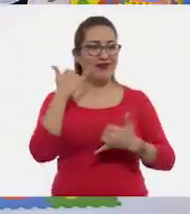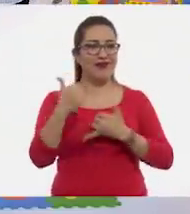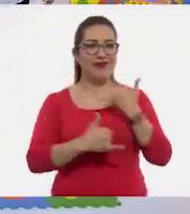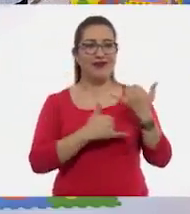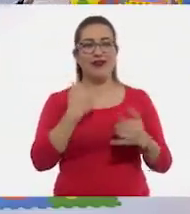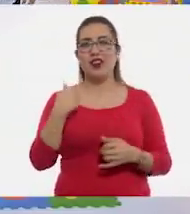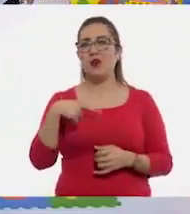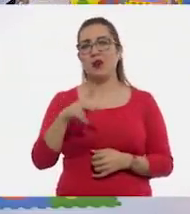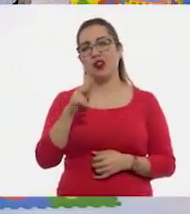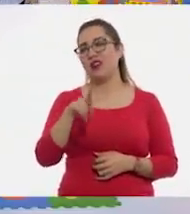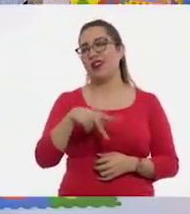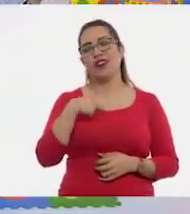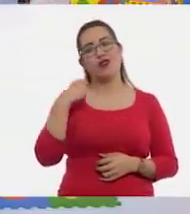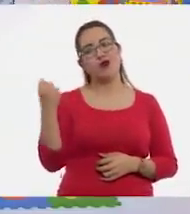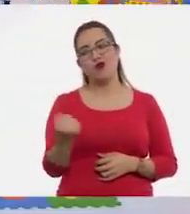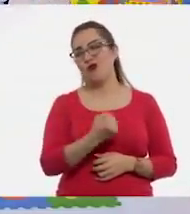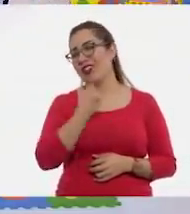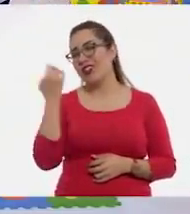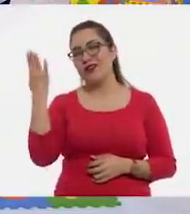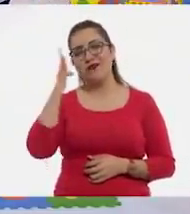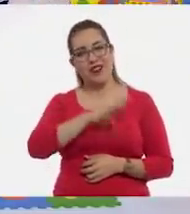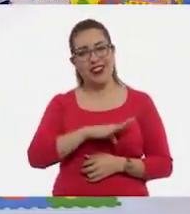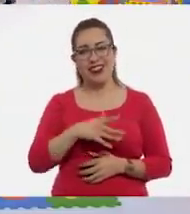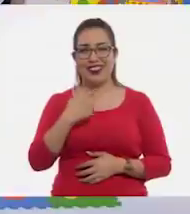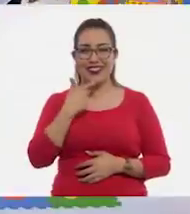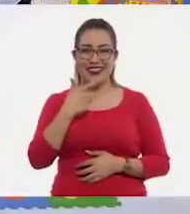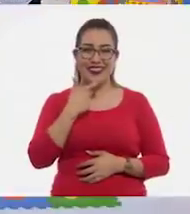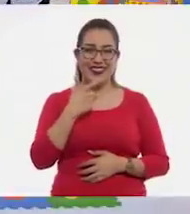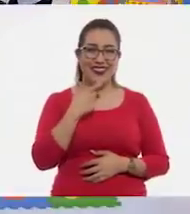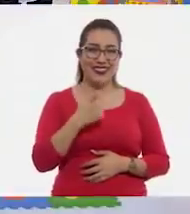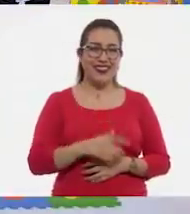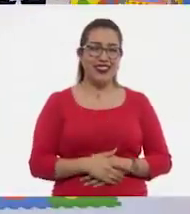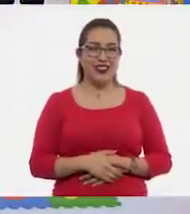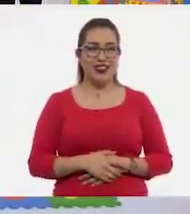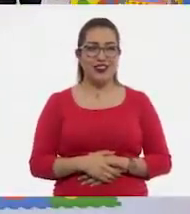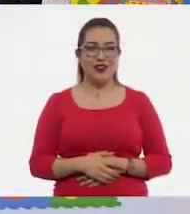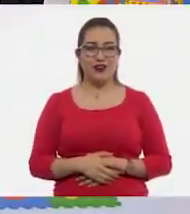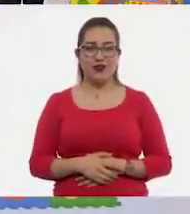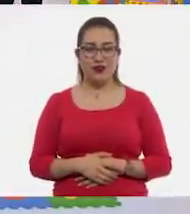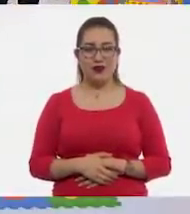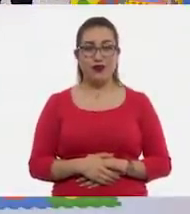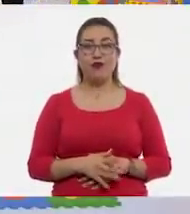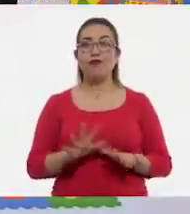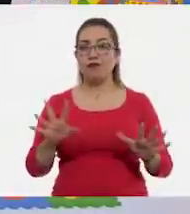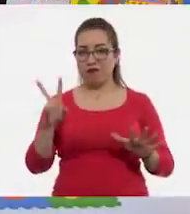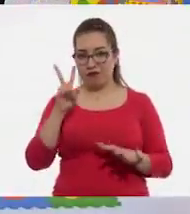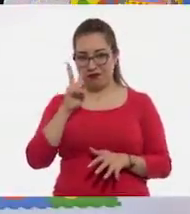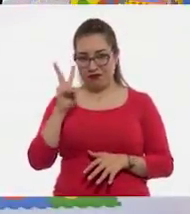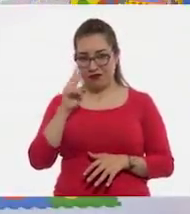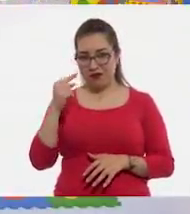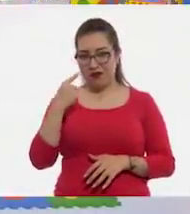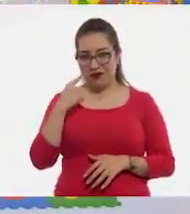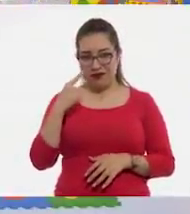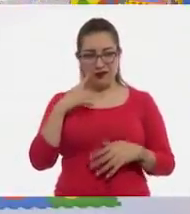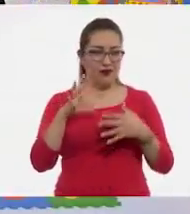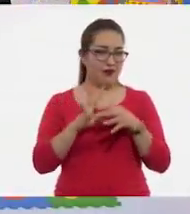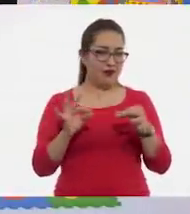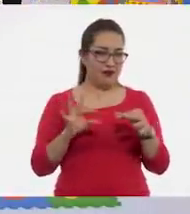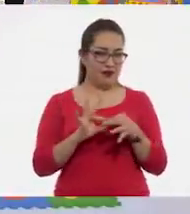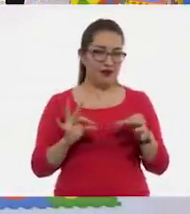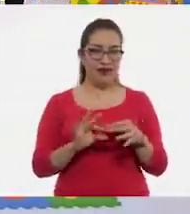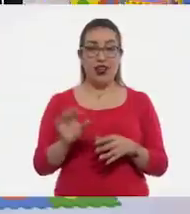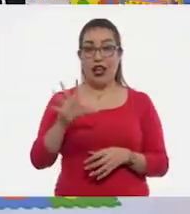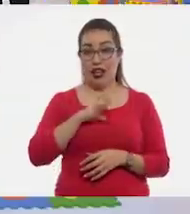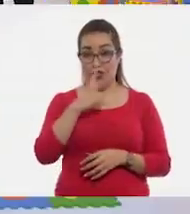no tengo tan buena suerte como tú. Creo que sí. A ver, pero mira, explícame cómo vamos a jugar ahora. Tenemos dos